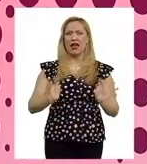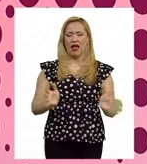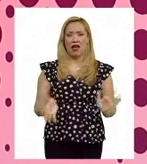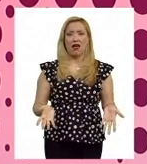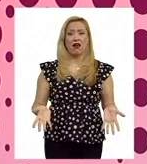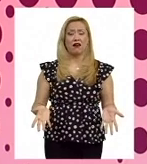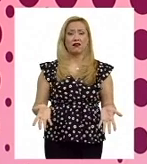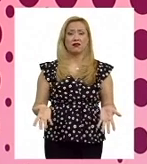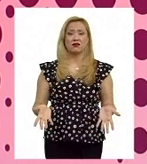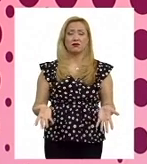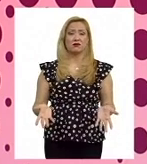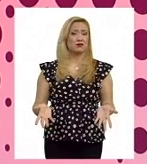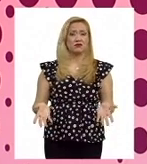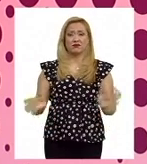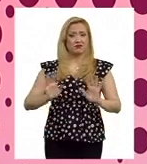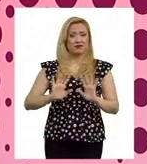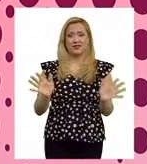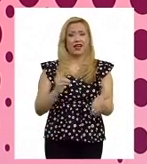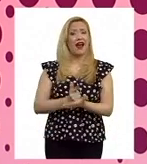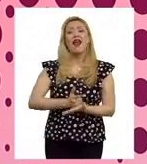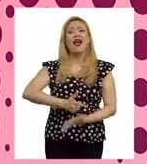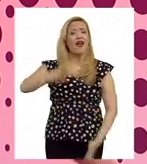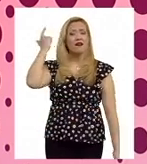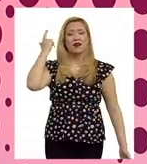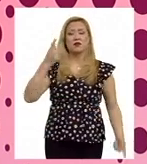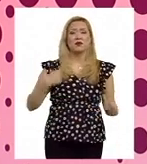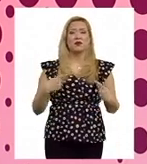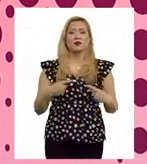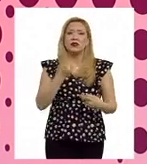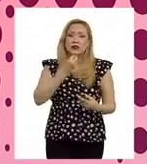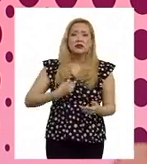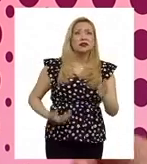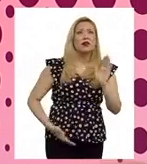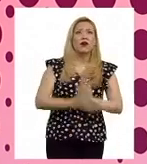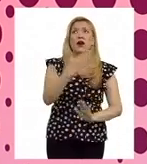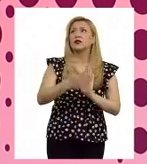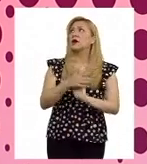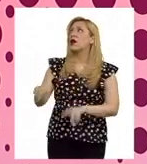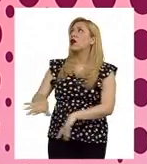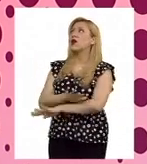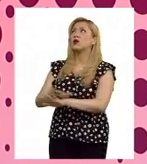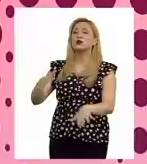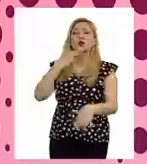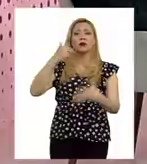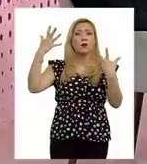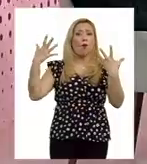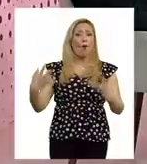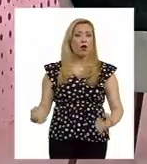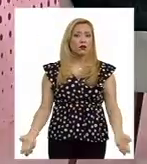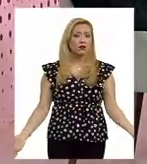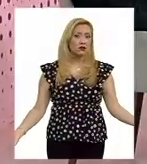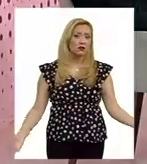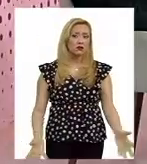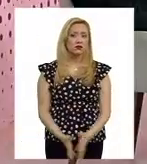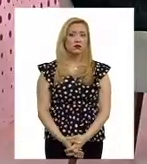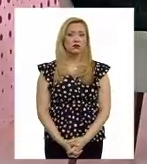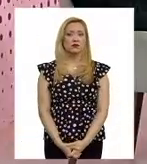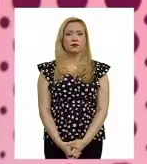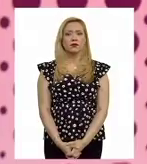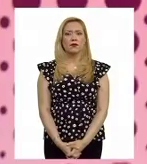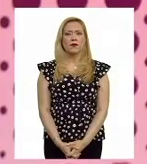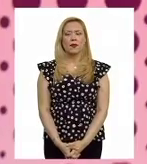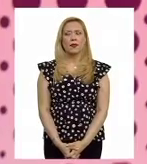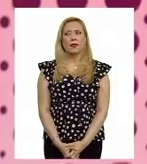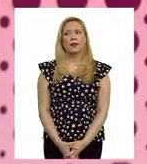consecuencias nefastas que provocan desplazamientos, o directos o indirectos. Viviana, hablando un poco de